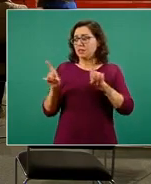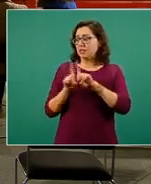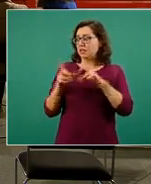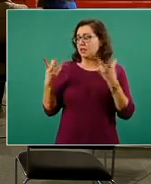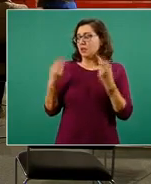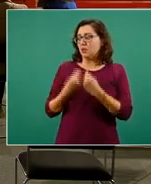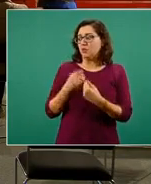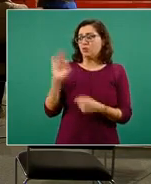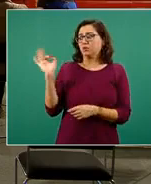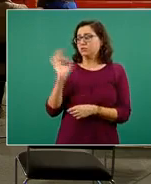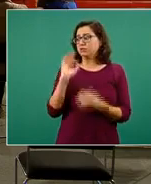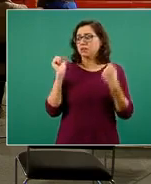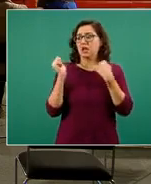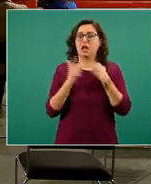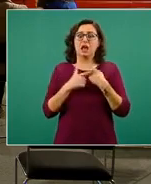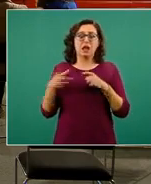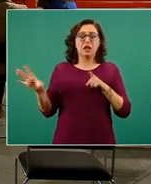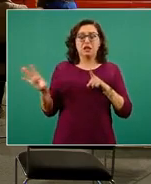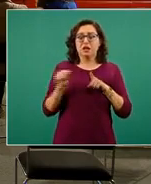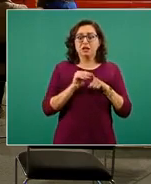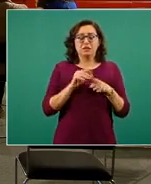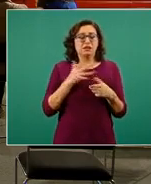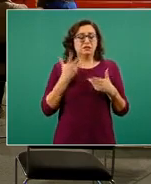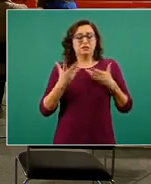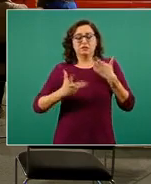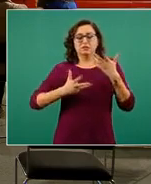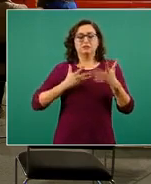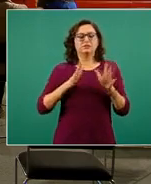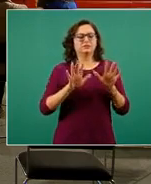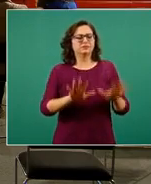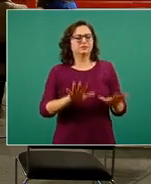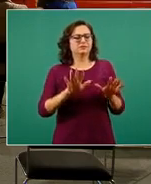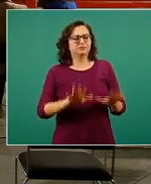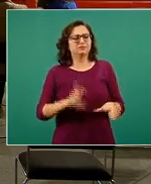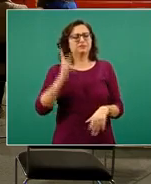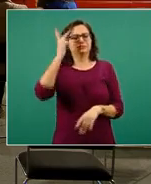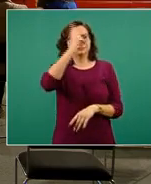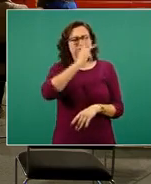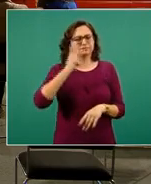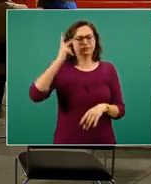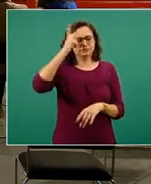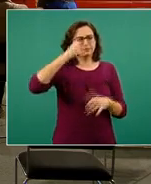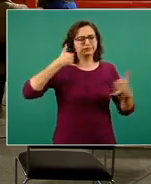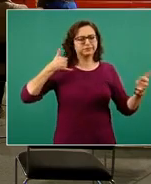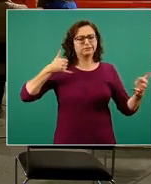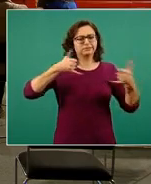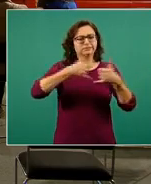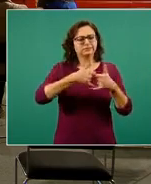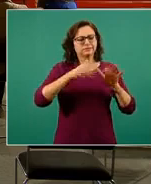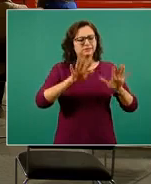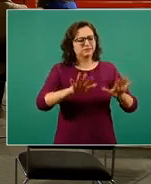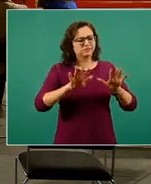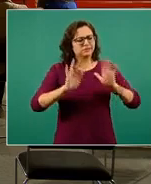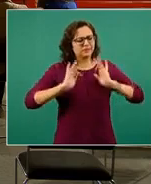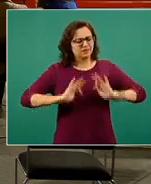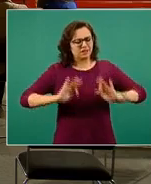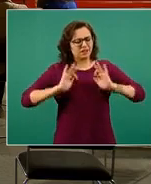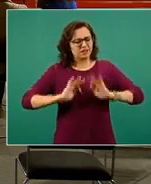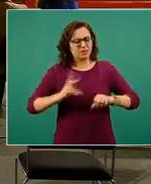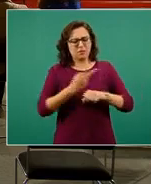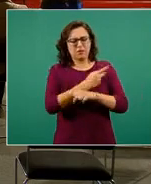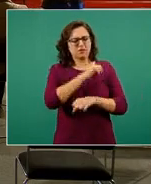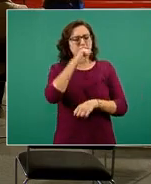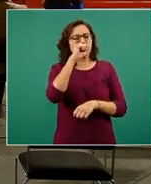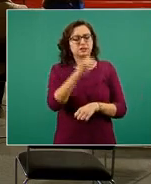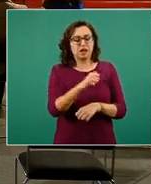llevaba a que nosotros pudiéramos calmar esa ansiedad, esa angustia, y saber que contaban con el apoyo.